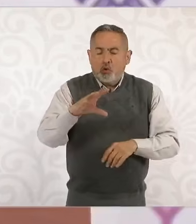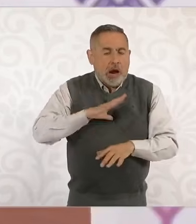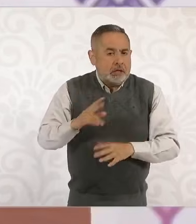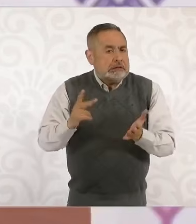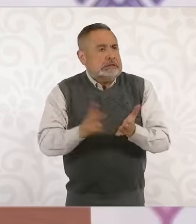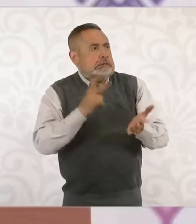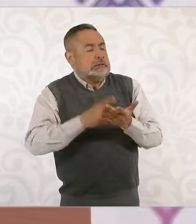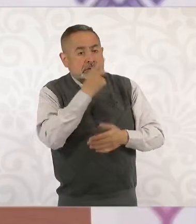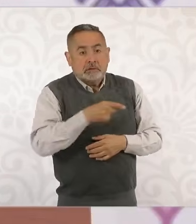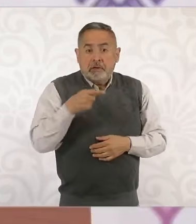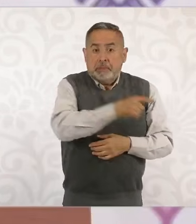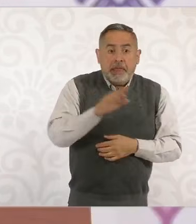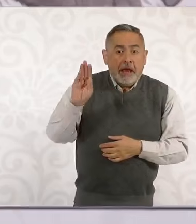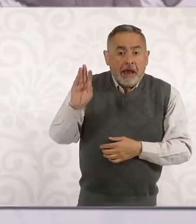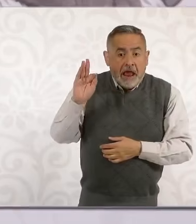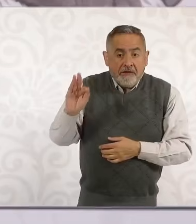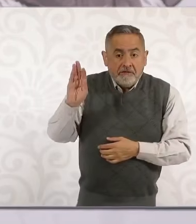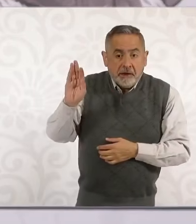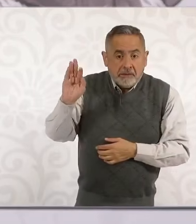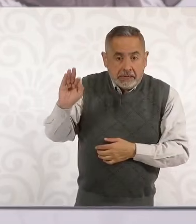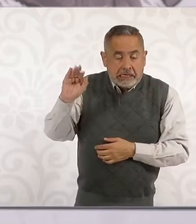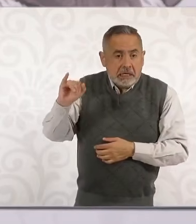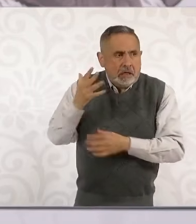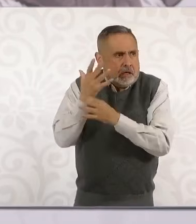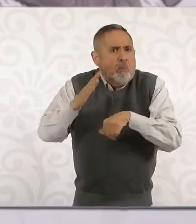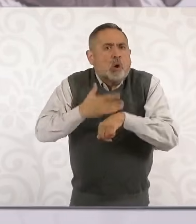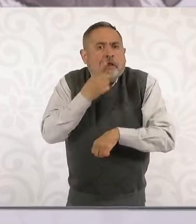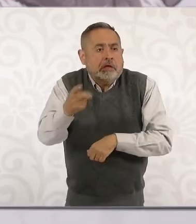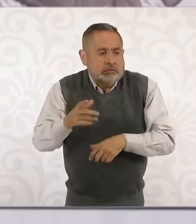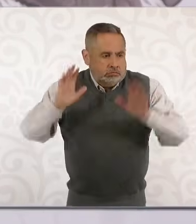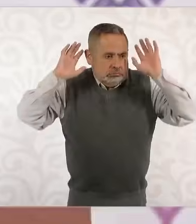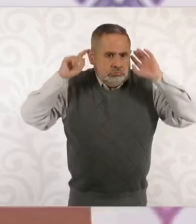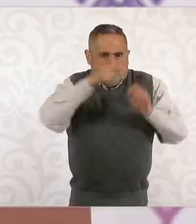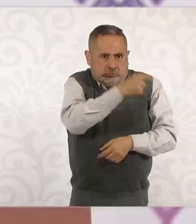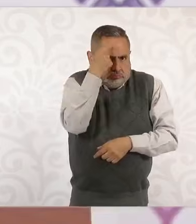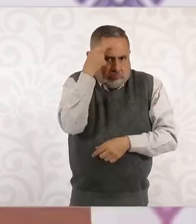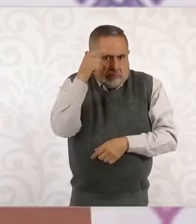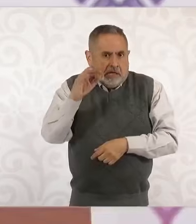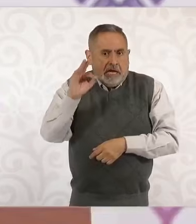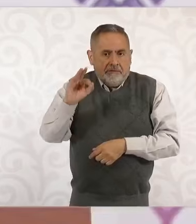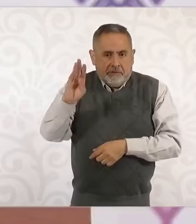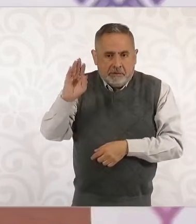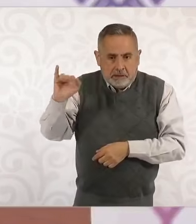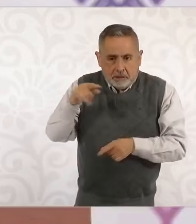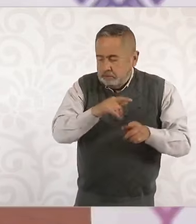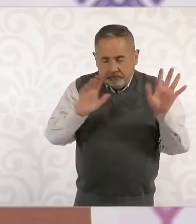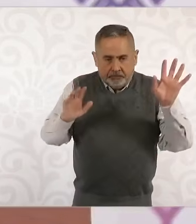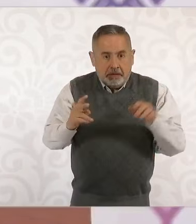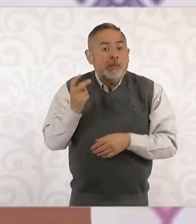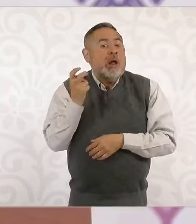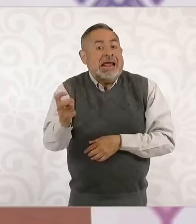lo dijo el director del FBI? No sé, pues fue una decisión de él. Pero en el caso de la entrega de